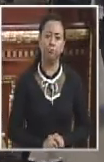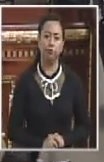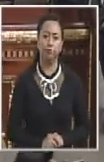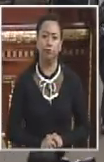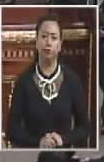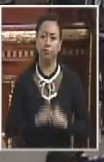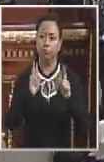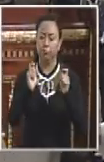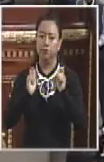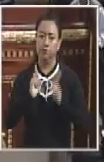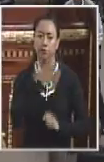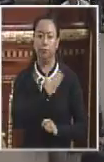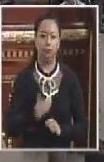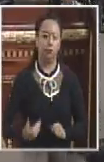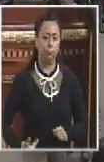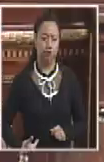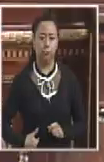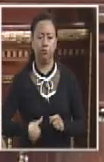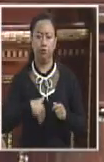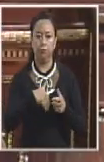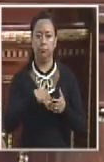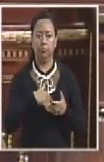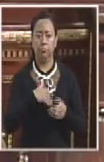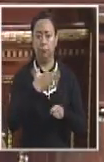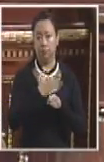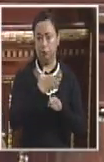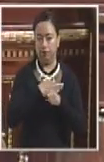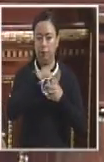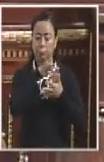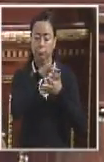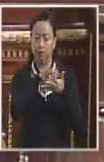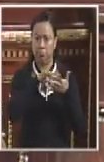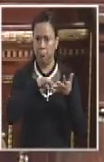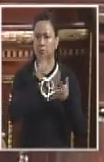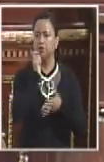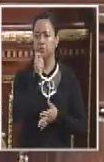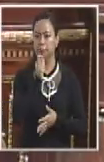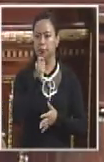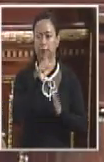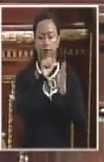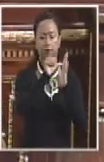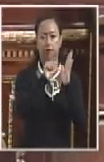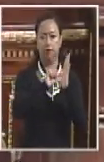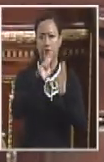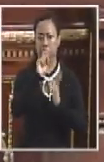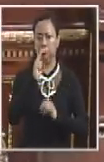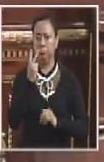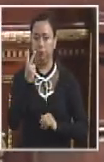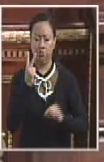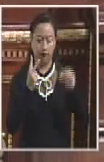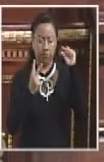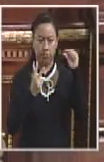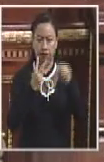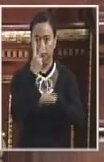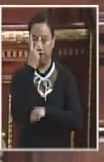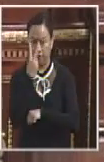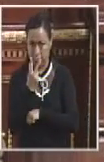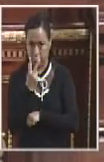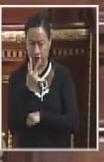Por instrucciones de la Presidencia se procede a dar lectura al artículo 32, fracción